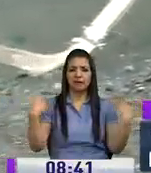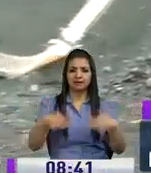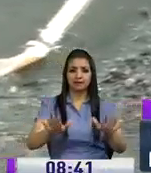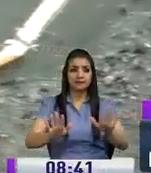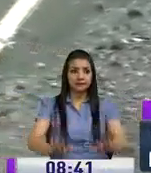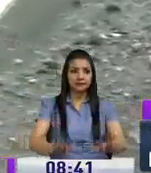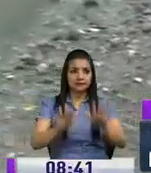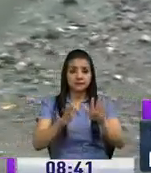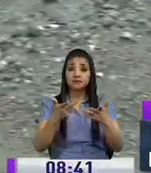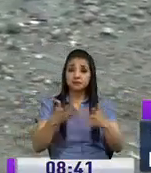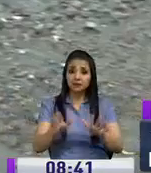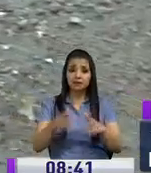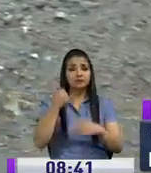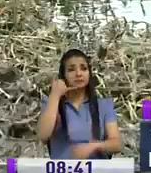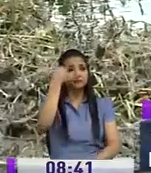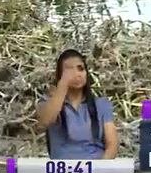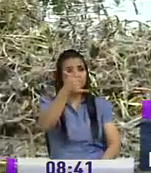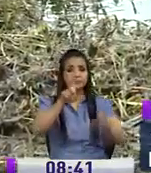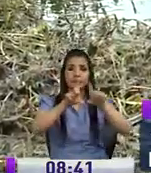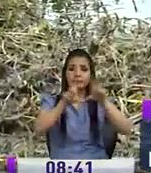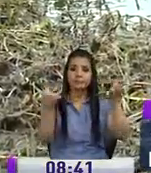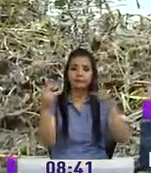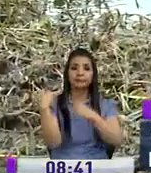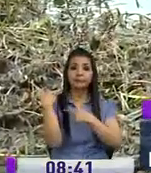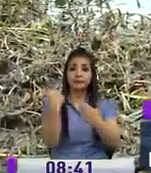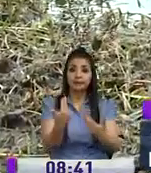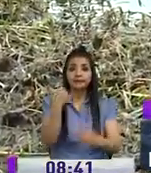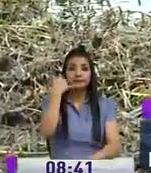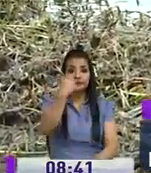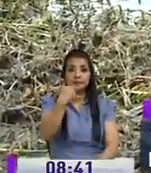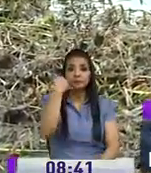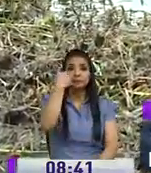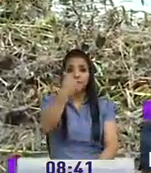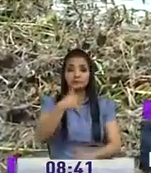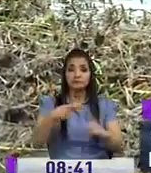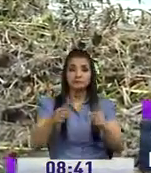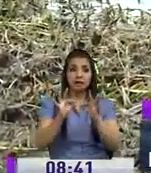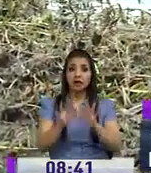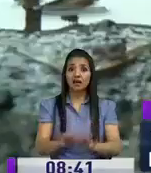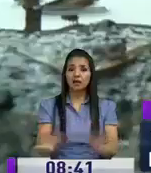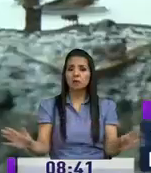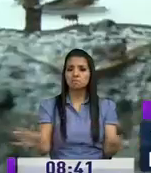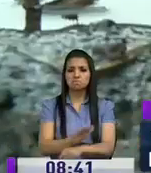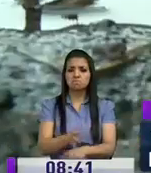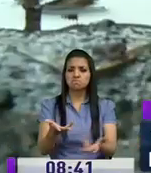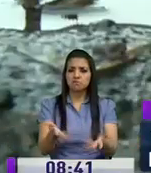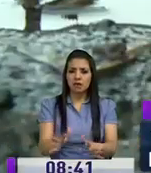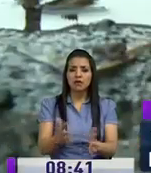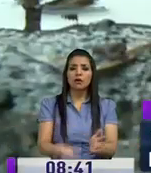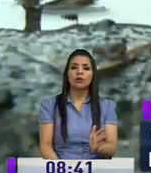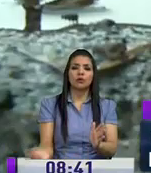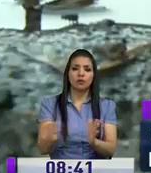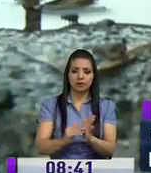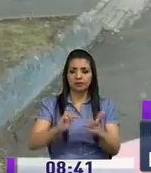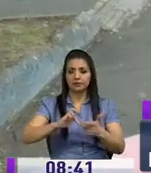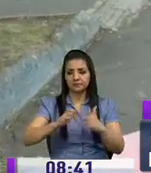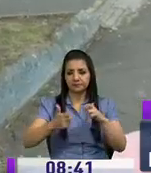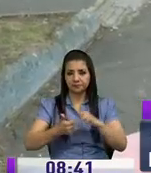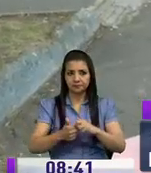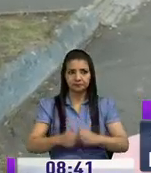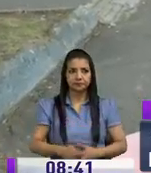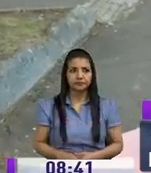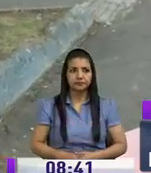varias veces que se han comunicado con la empresa encargada. Sin embargo, el arreglo no es integral y el problema vuelve a presentarse. Más